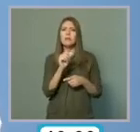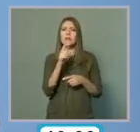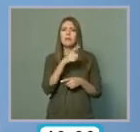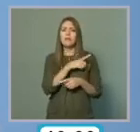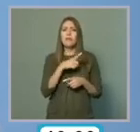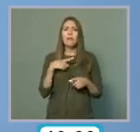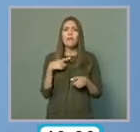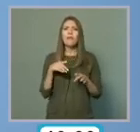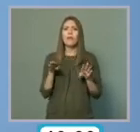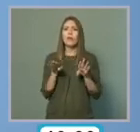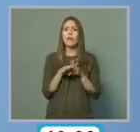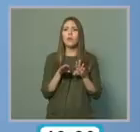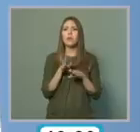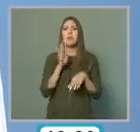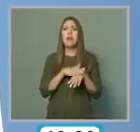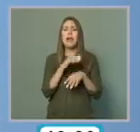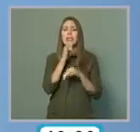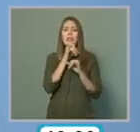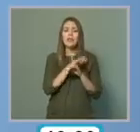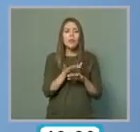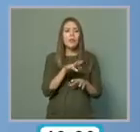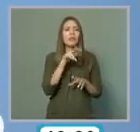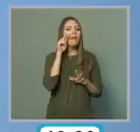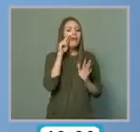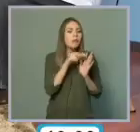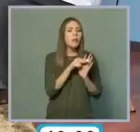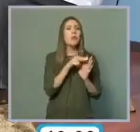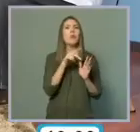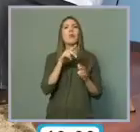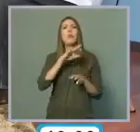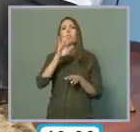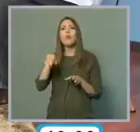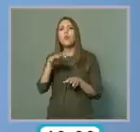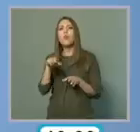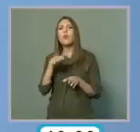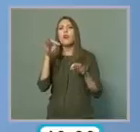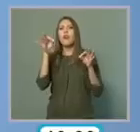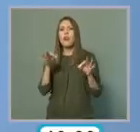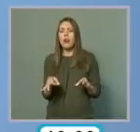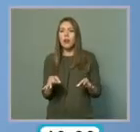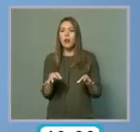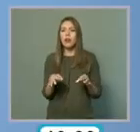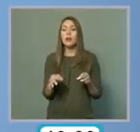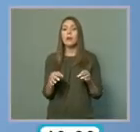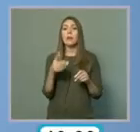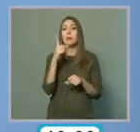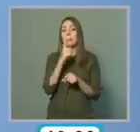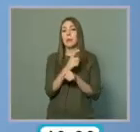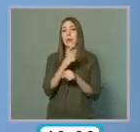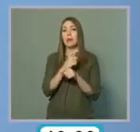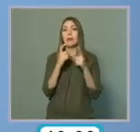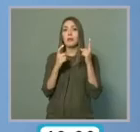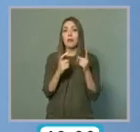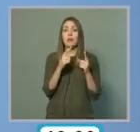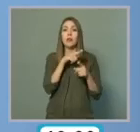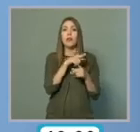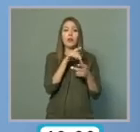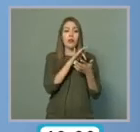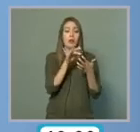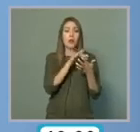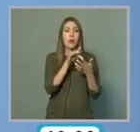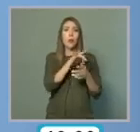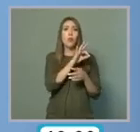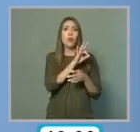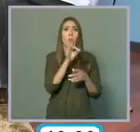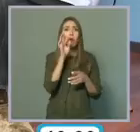nuestros hábitos de consumo de información la validación. ¿Y qué quiere decir esto? Primero, la nota que estoy recibiendo la puedo consultar